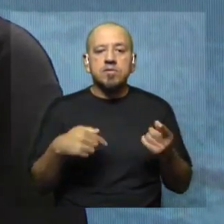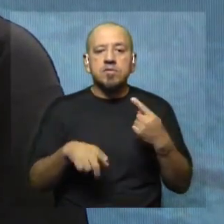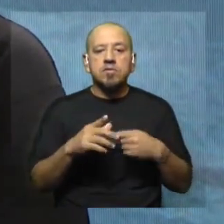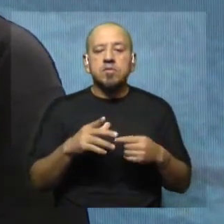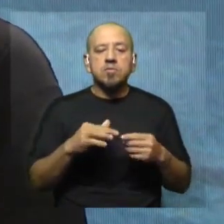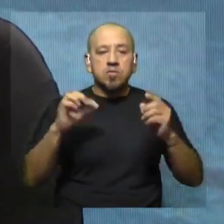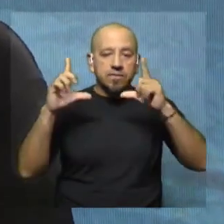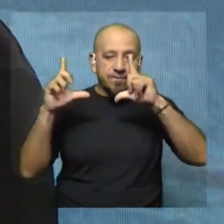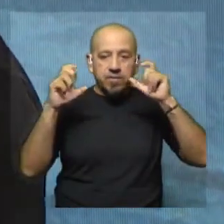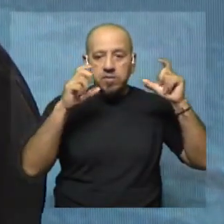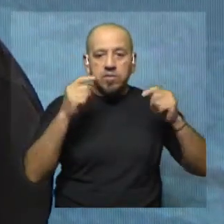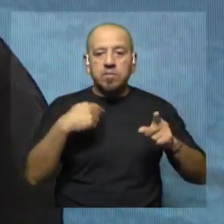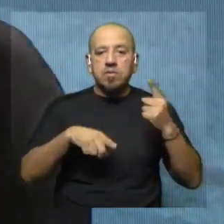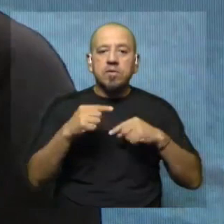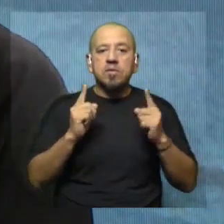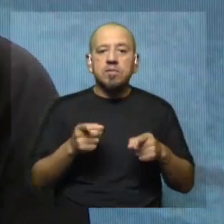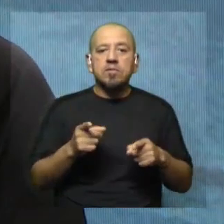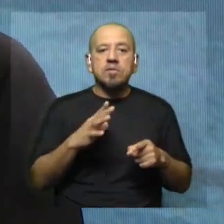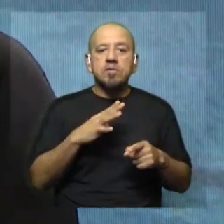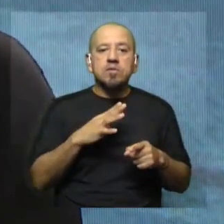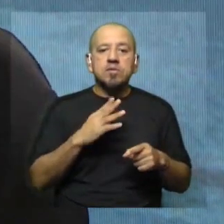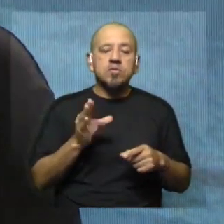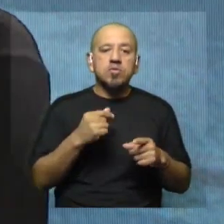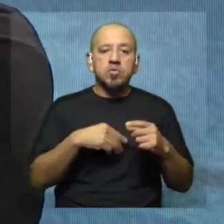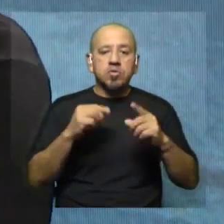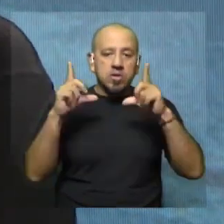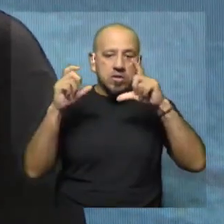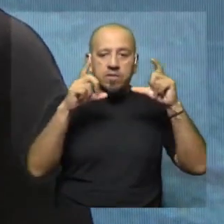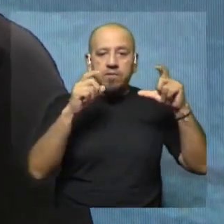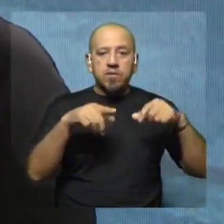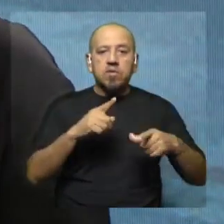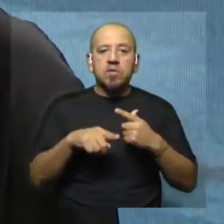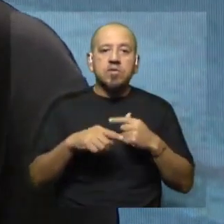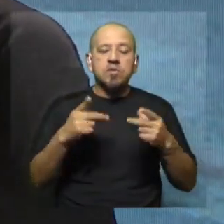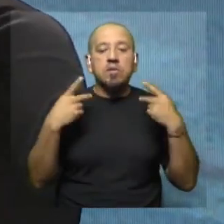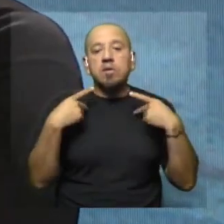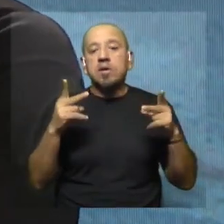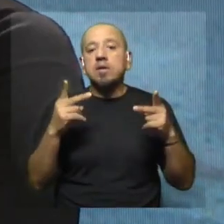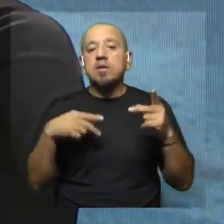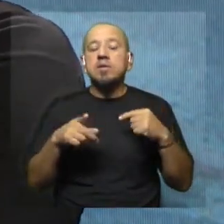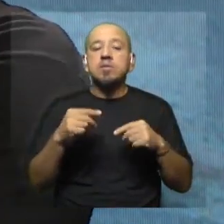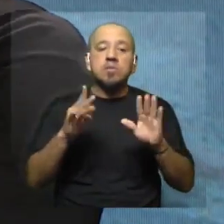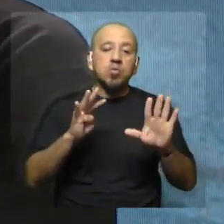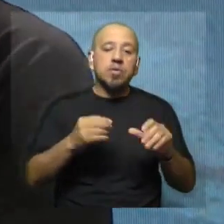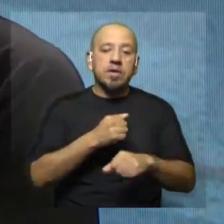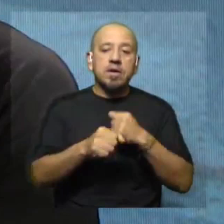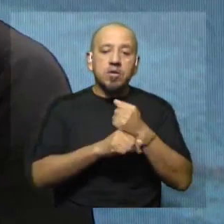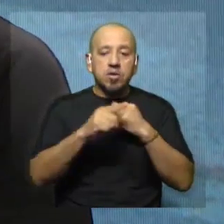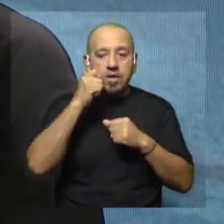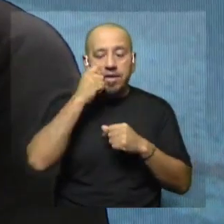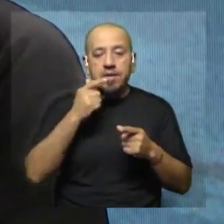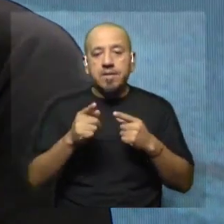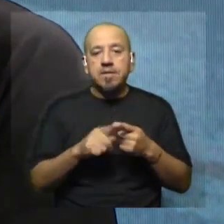de fotografías, pero también les dicen que ellos sacaron todas las fotos y que viajan en el tiempo, etcétera, etcétera. Y eso es para 9 años y la edad que crees y no